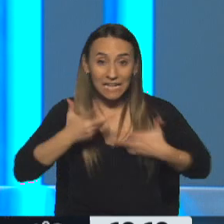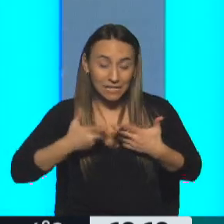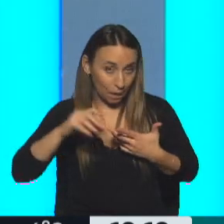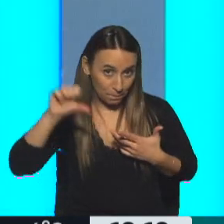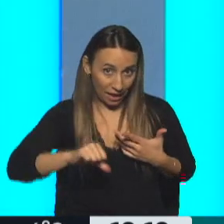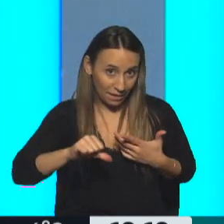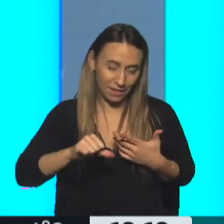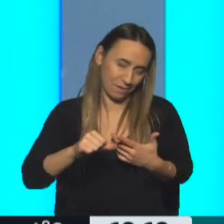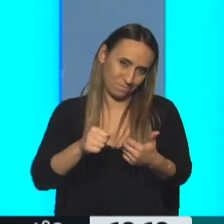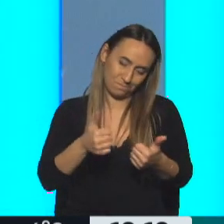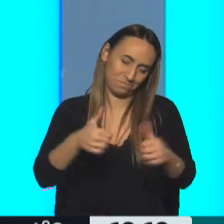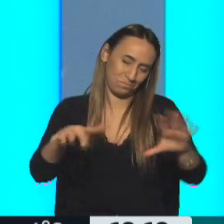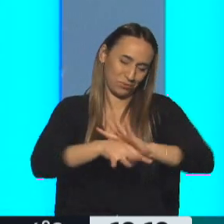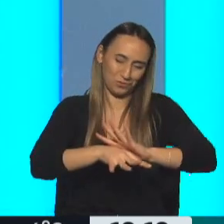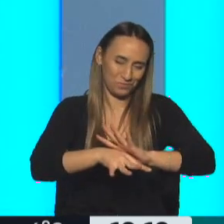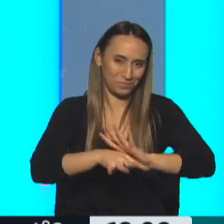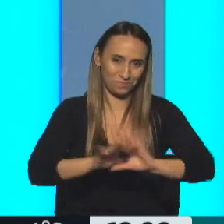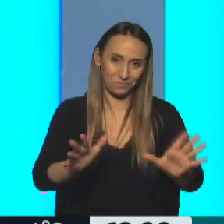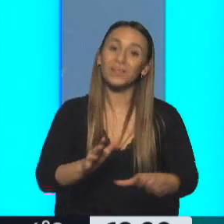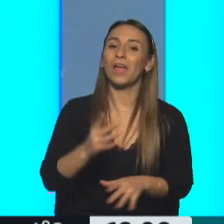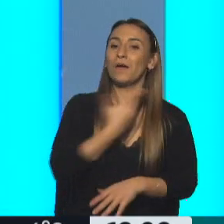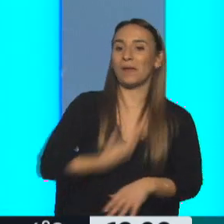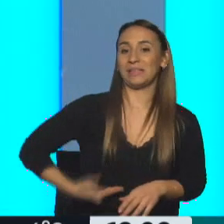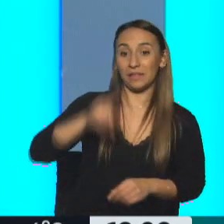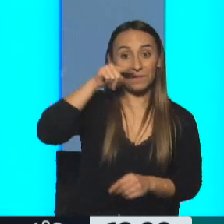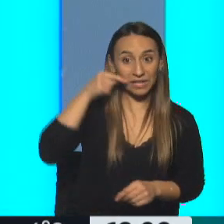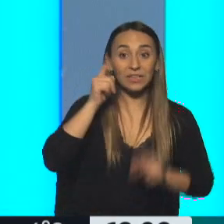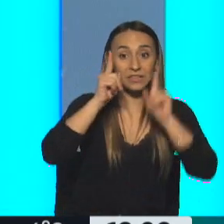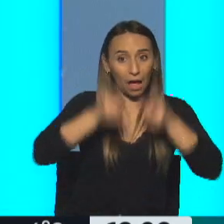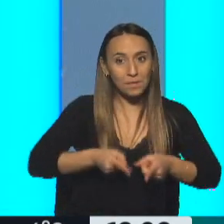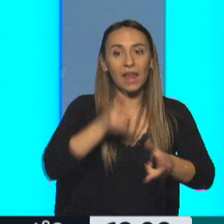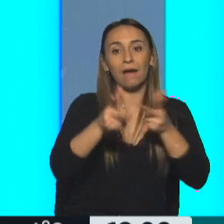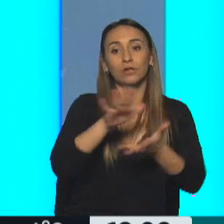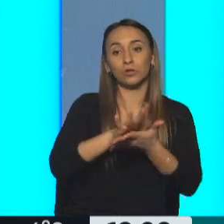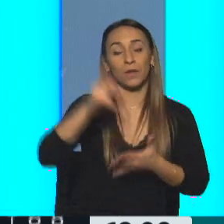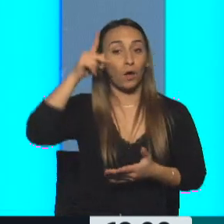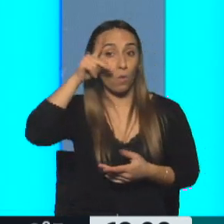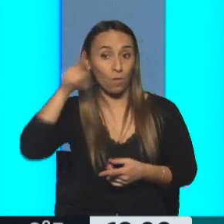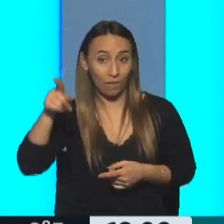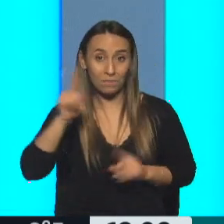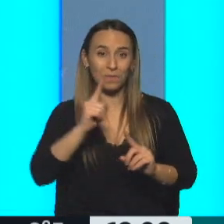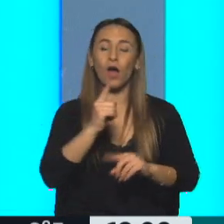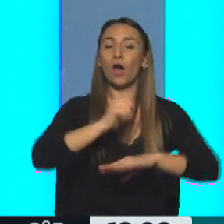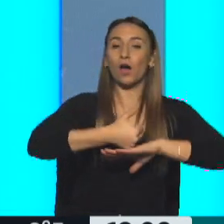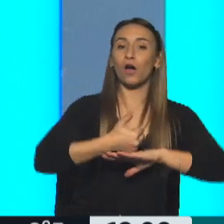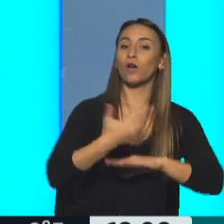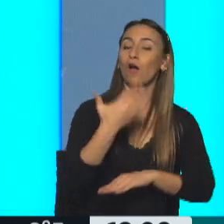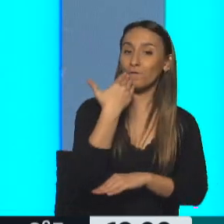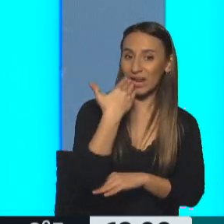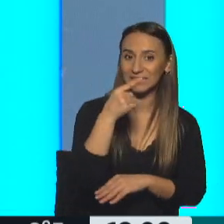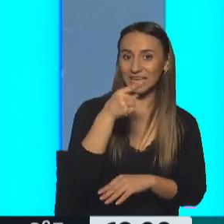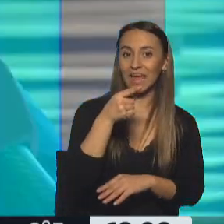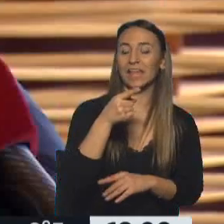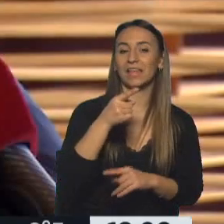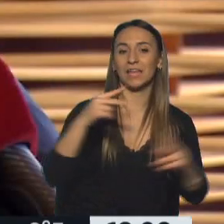Sí, resume muy bien la situación. Habló el presidente Alberto Fernández de la situación de Culfas, por supuesto, en esa conferencia en la Cumbre de las Américas. Esto